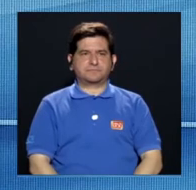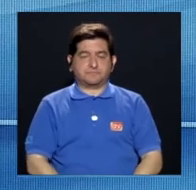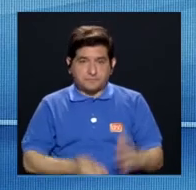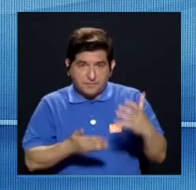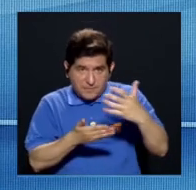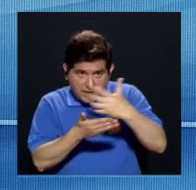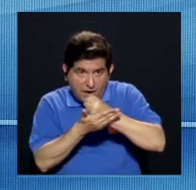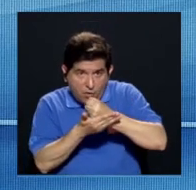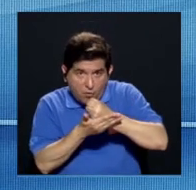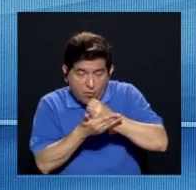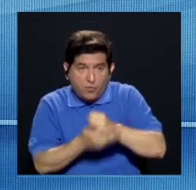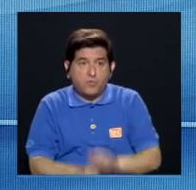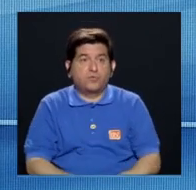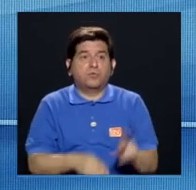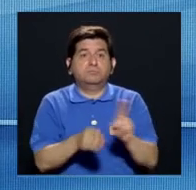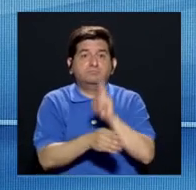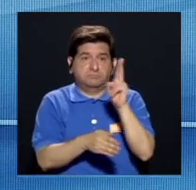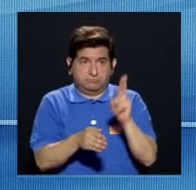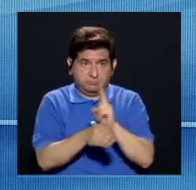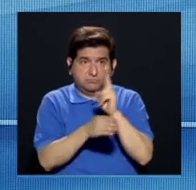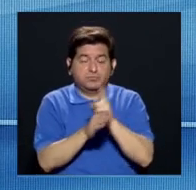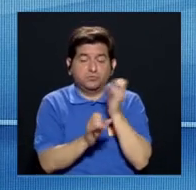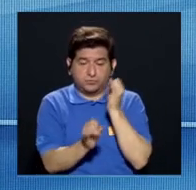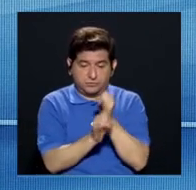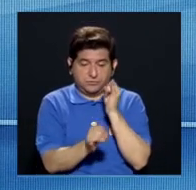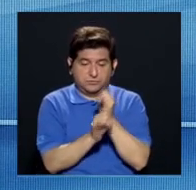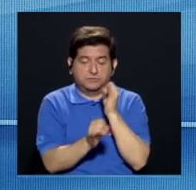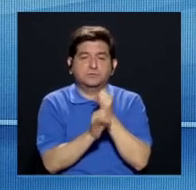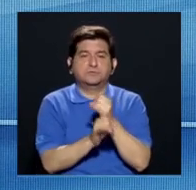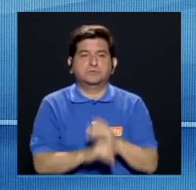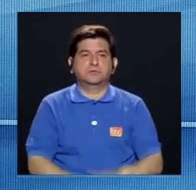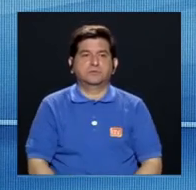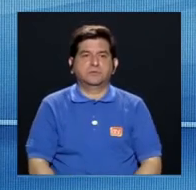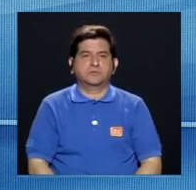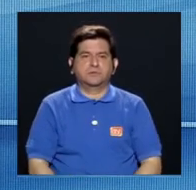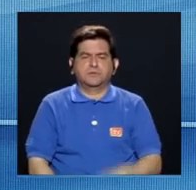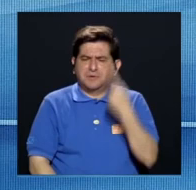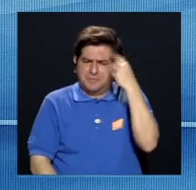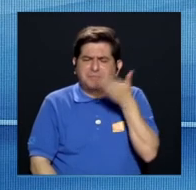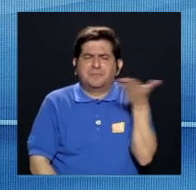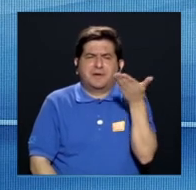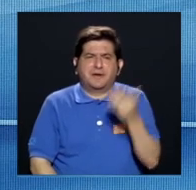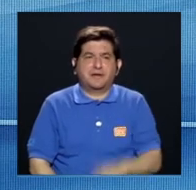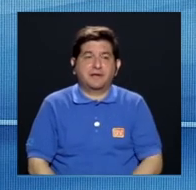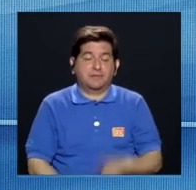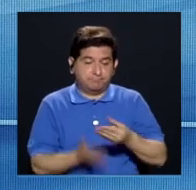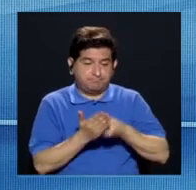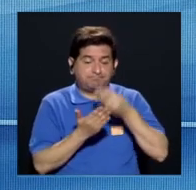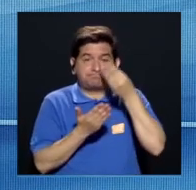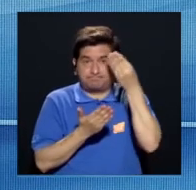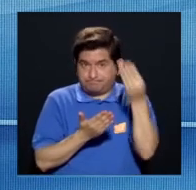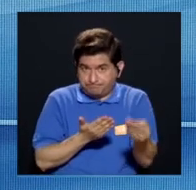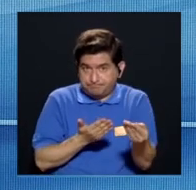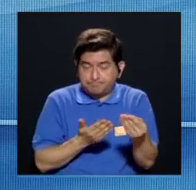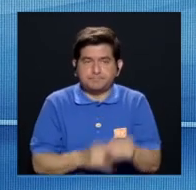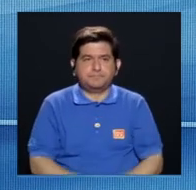Ahorro que es utilizado por la institución para adquirir, entre otras cosas,